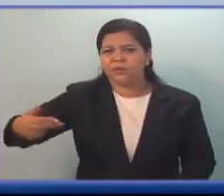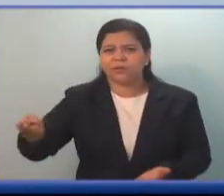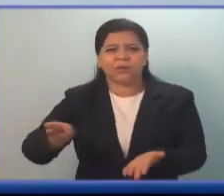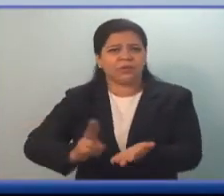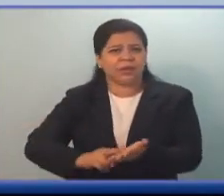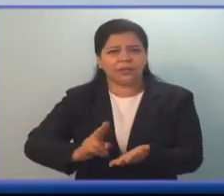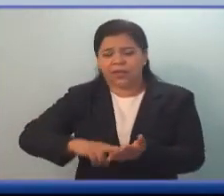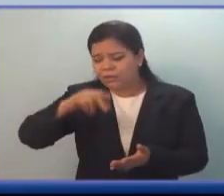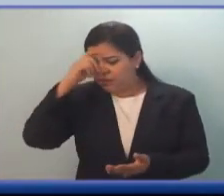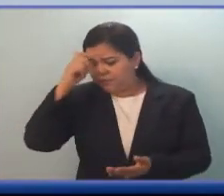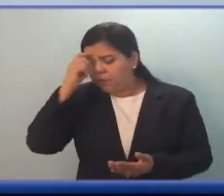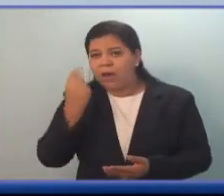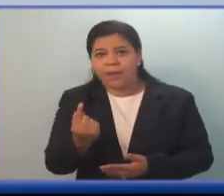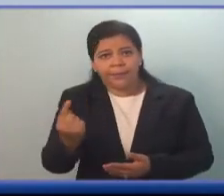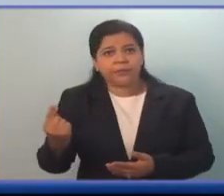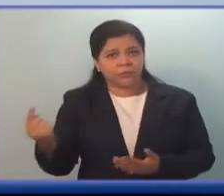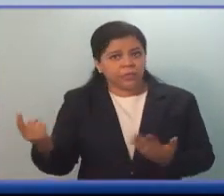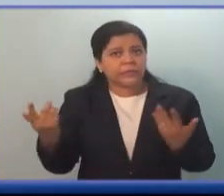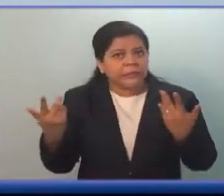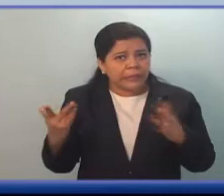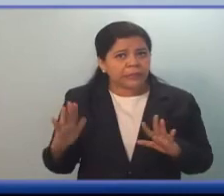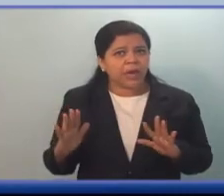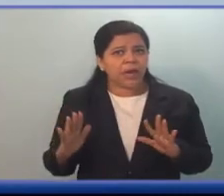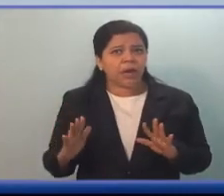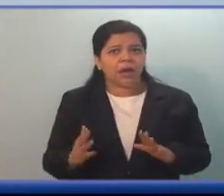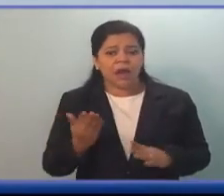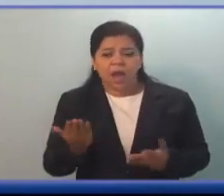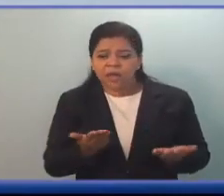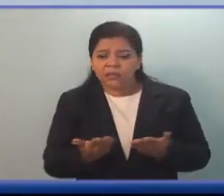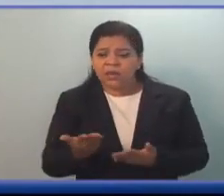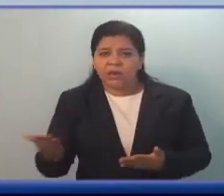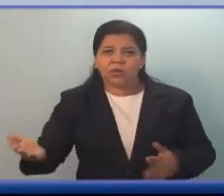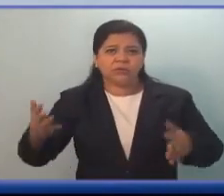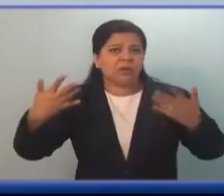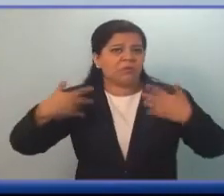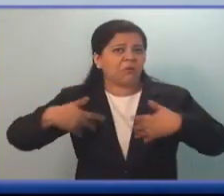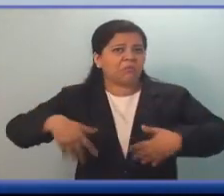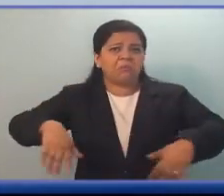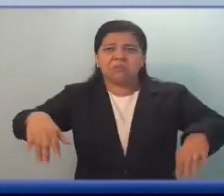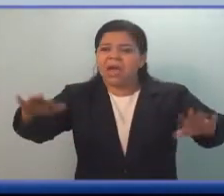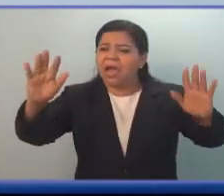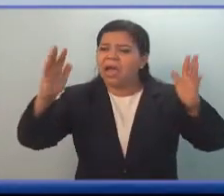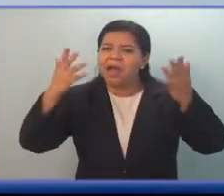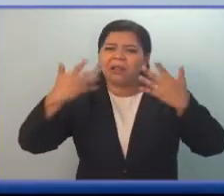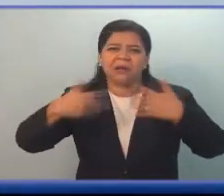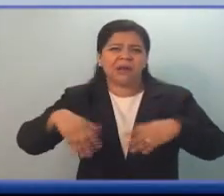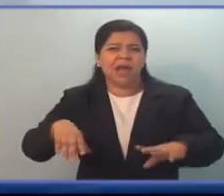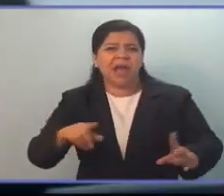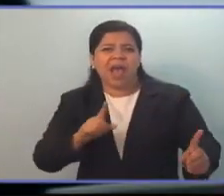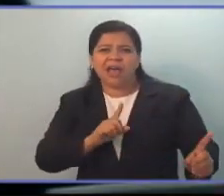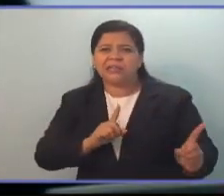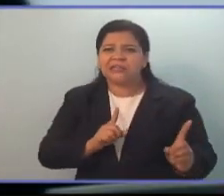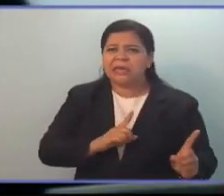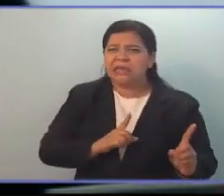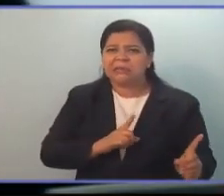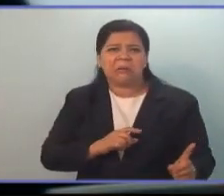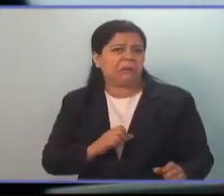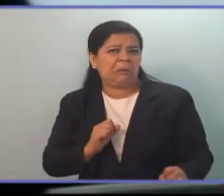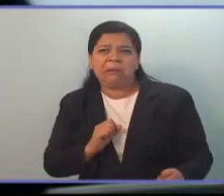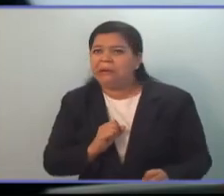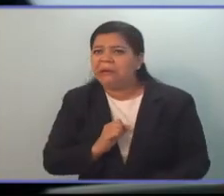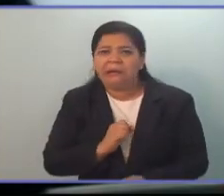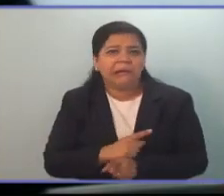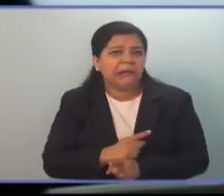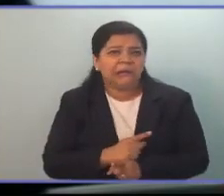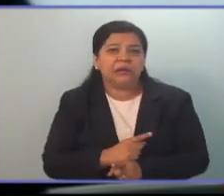que ya prácticamente, es decir, viene haciendo las cosas porque así se hacían antes y a veces su actitud tal vez no es la más correcta. Y